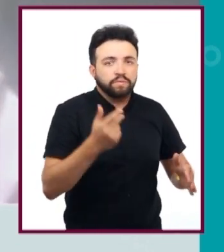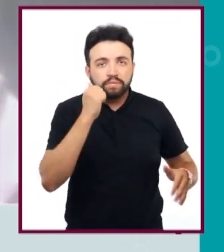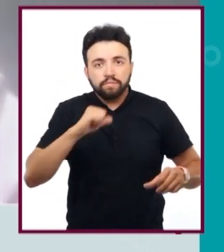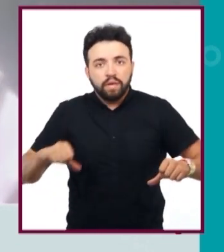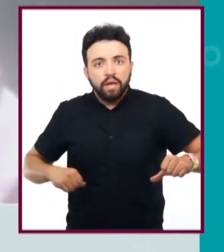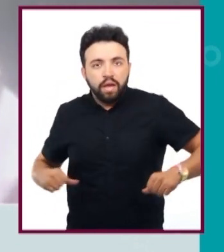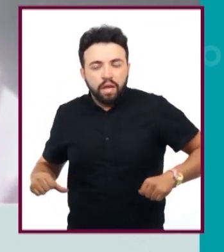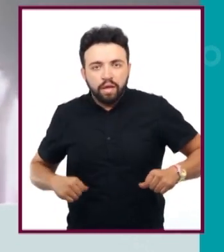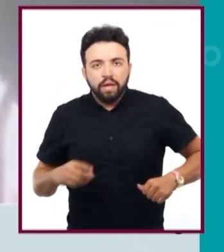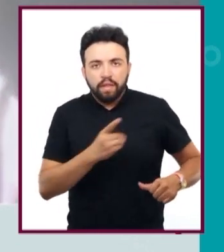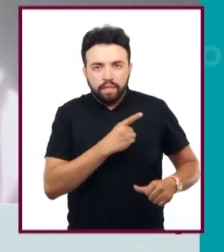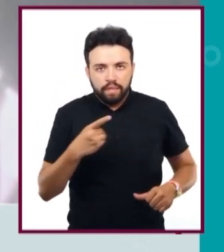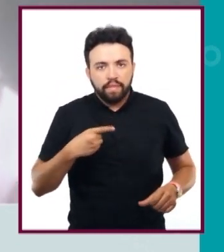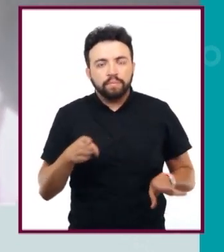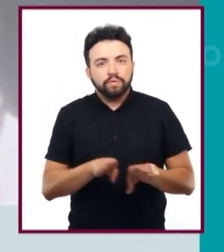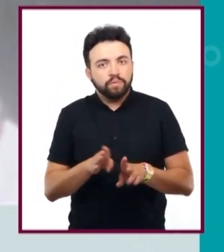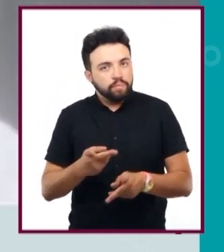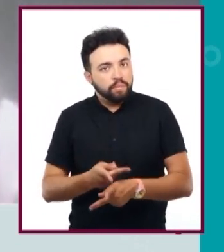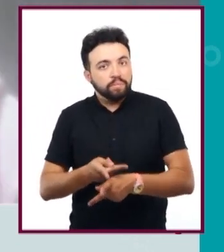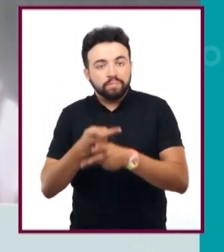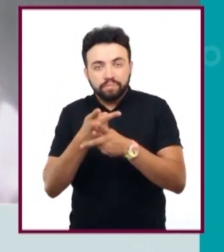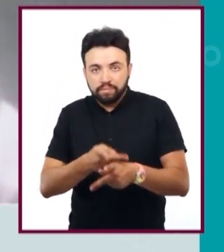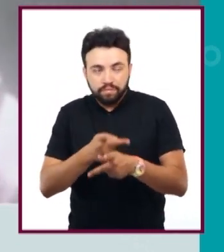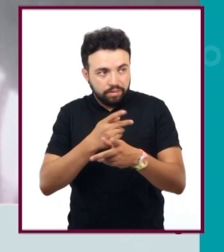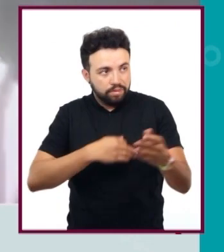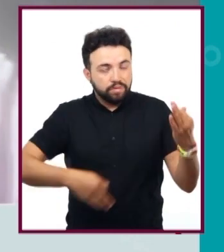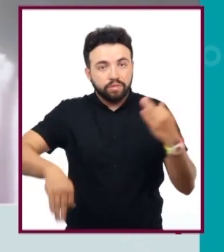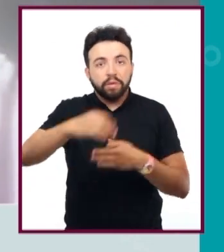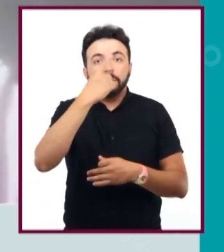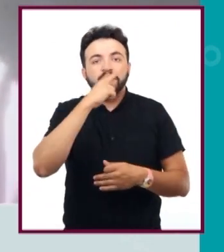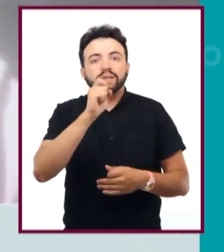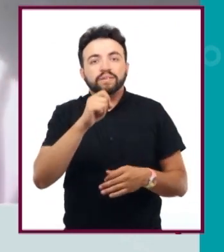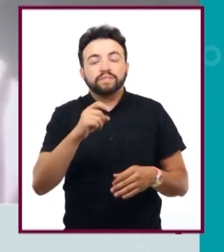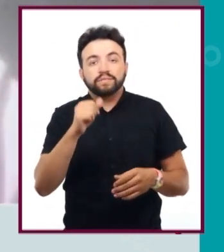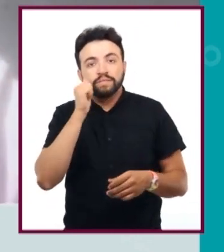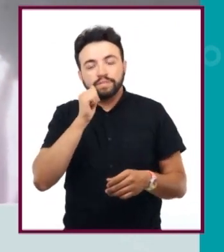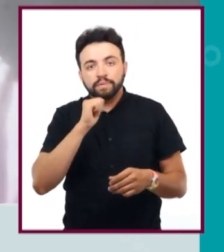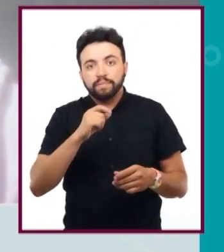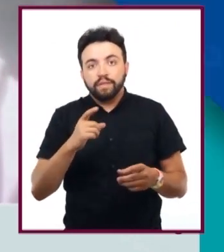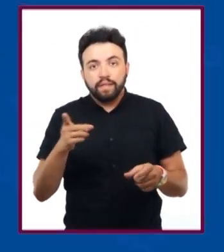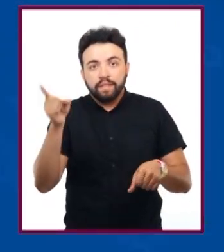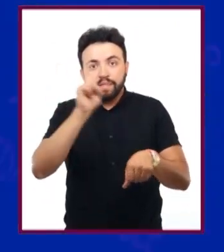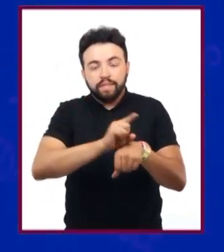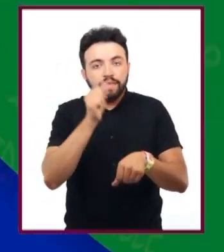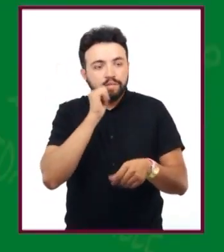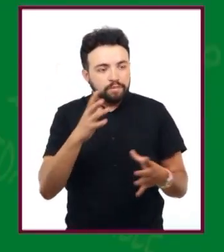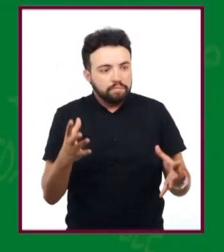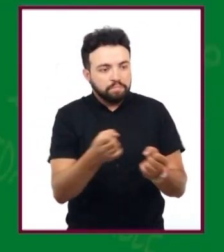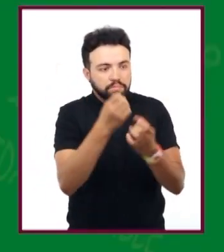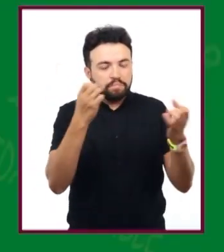es bueno tener un cierto grado de paciencia para que todo te vaya saliendo bien el día.